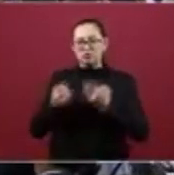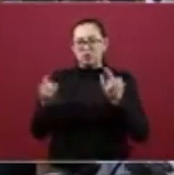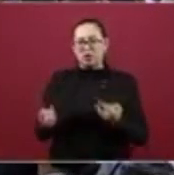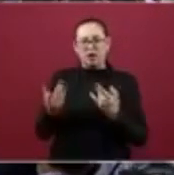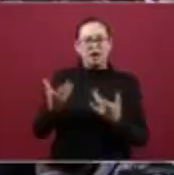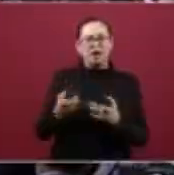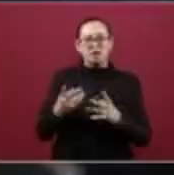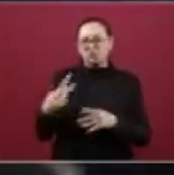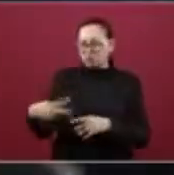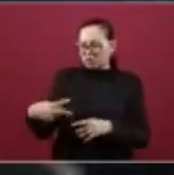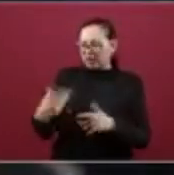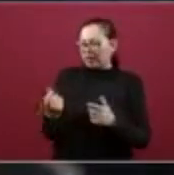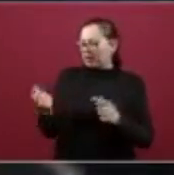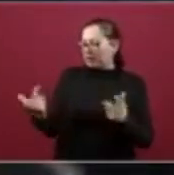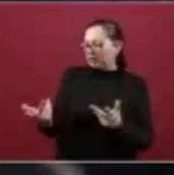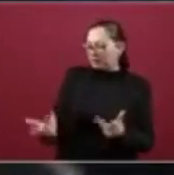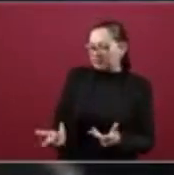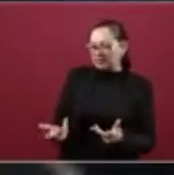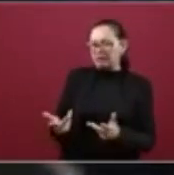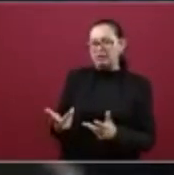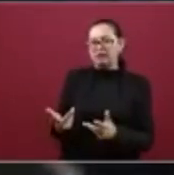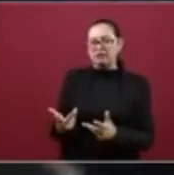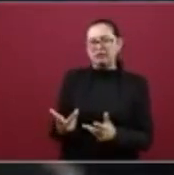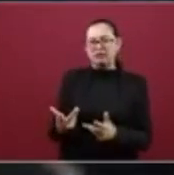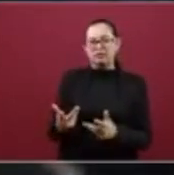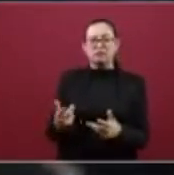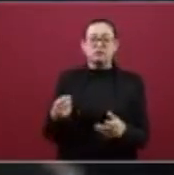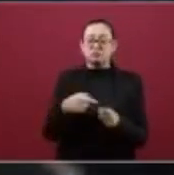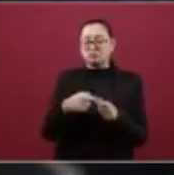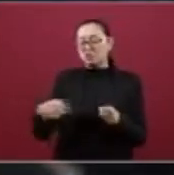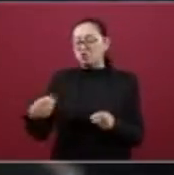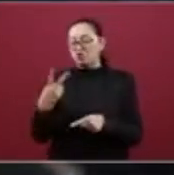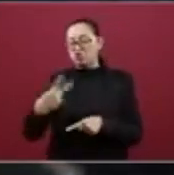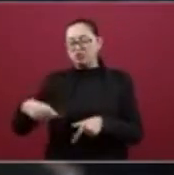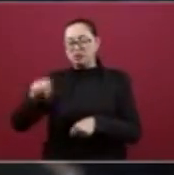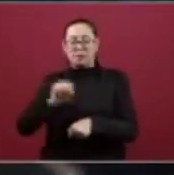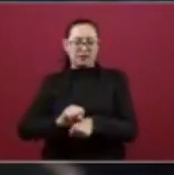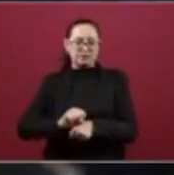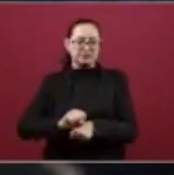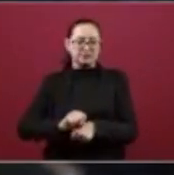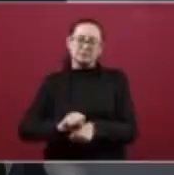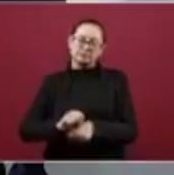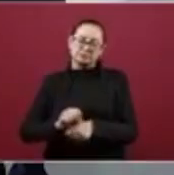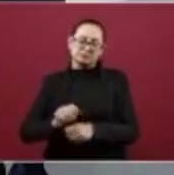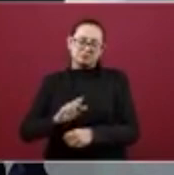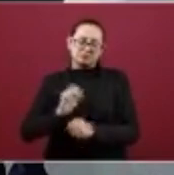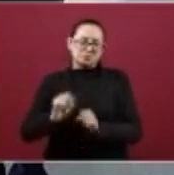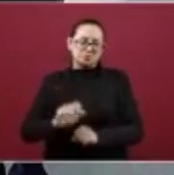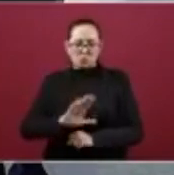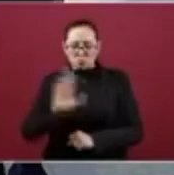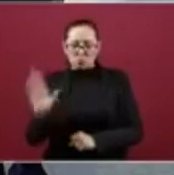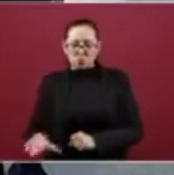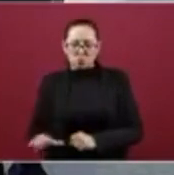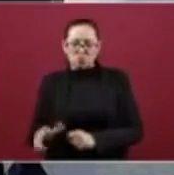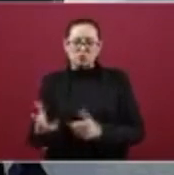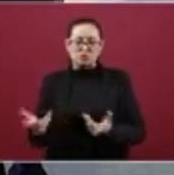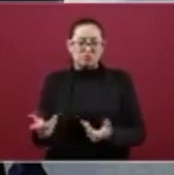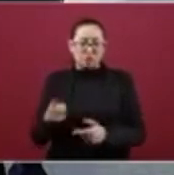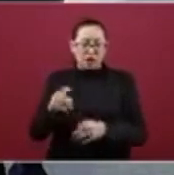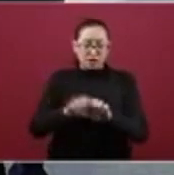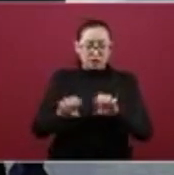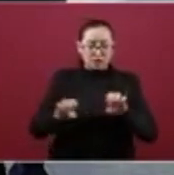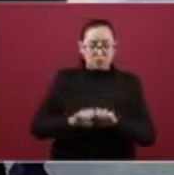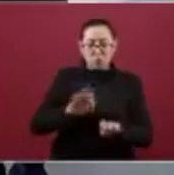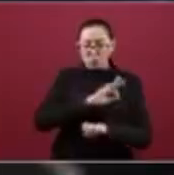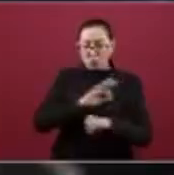persecución. Prácticamente le quedan dos semanas de vida y entonces quisiera preguntarle si su equipo puede